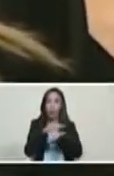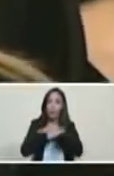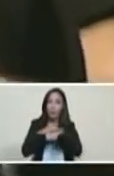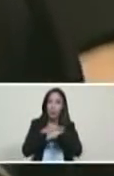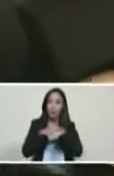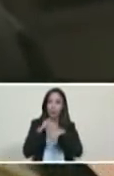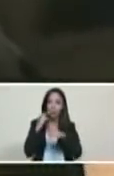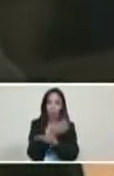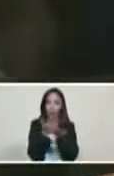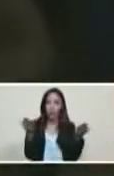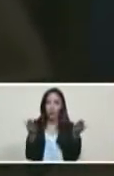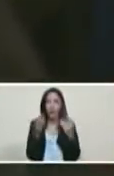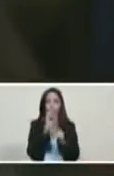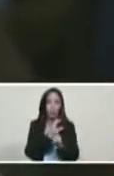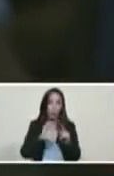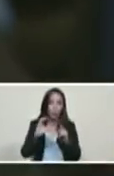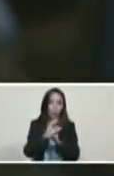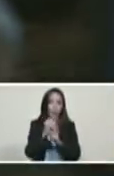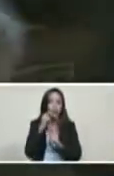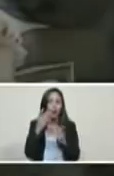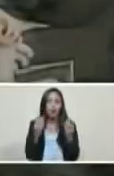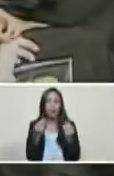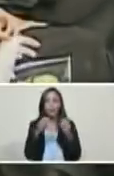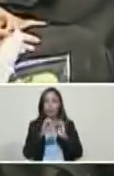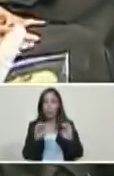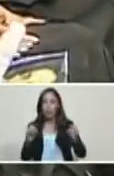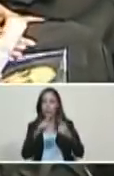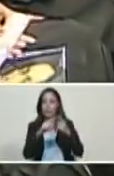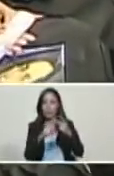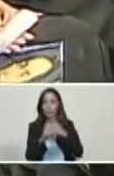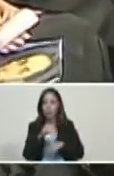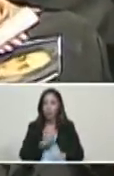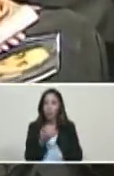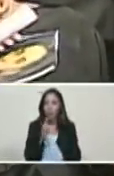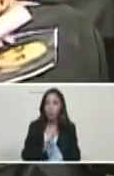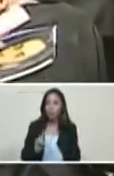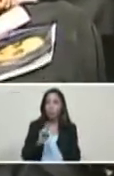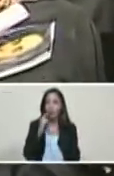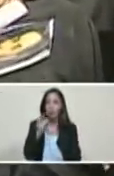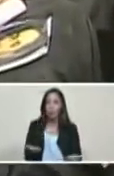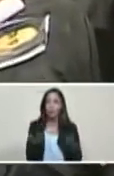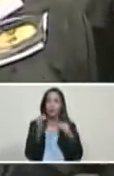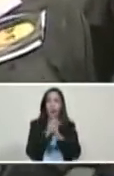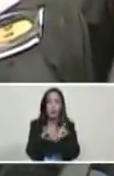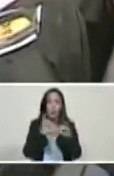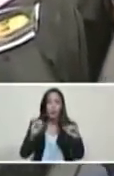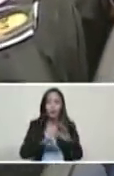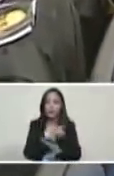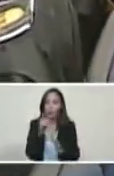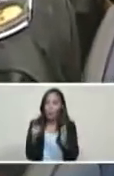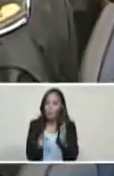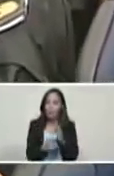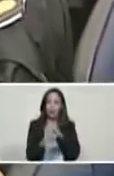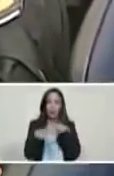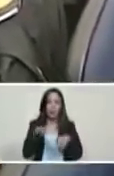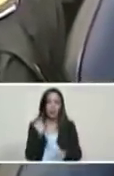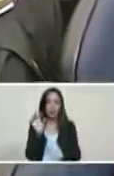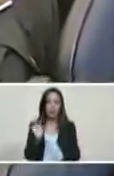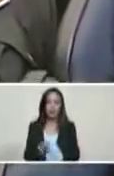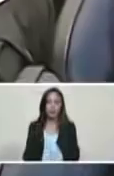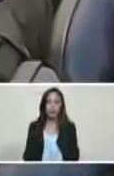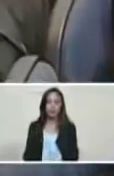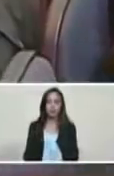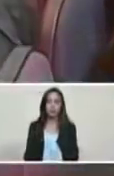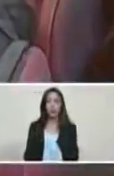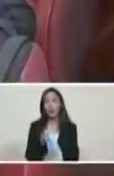cultura, las más grandes herramientas para la batalla por la independencia absoluta y por